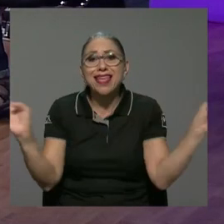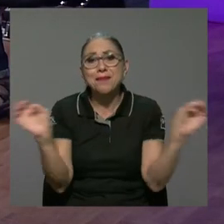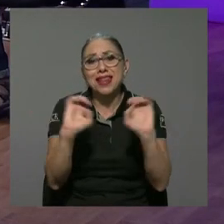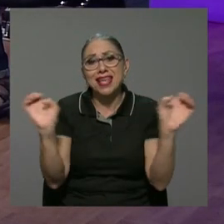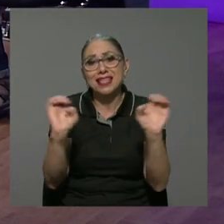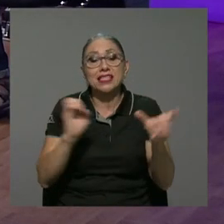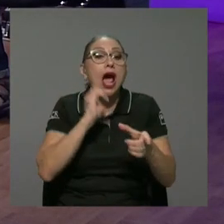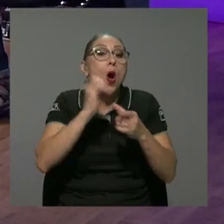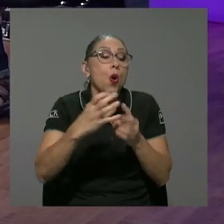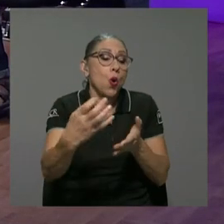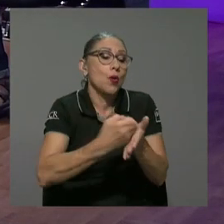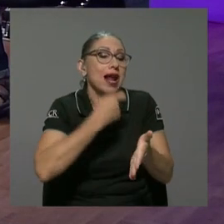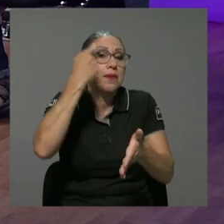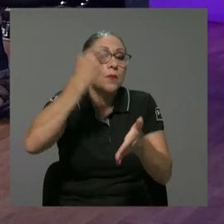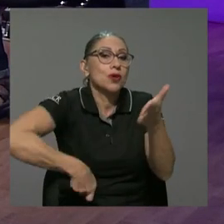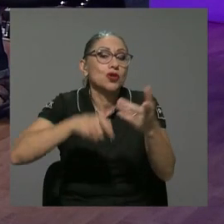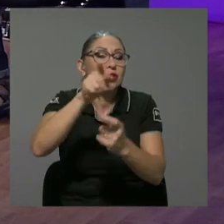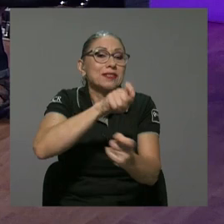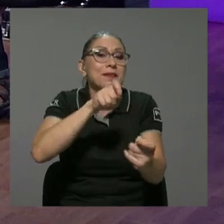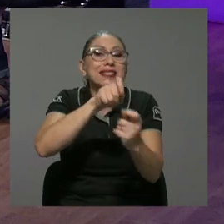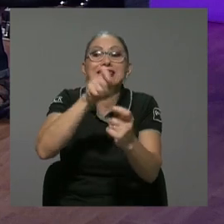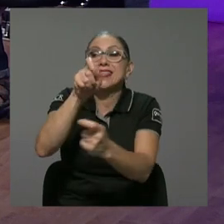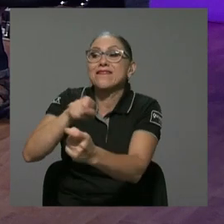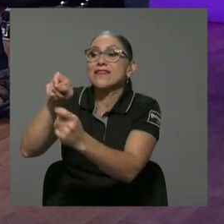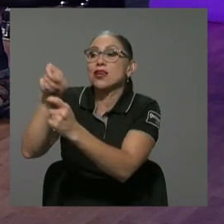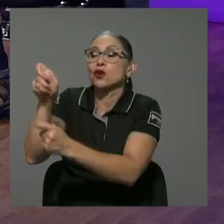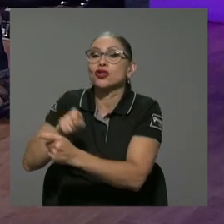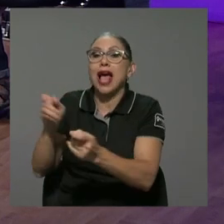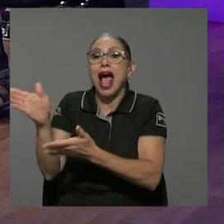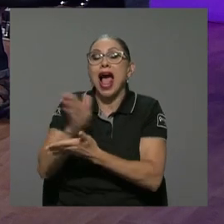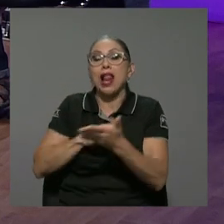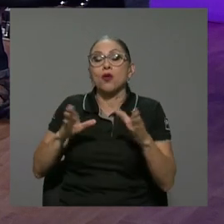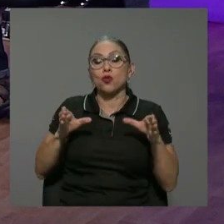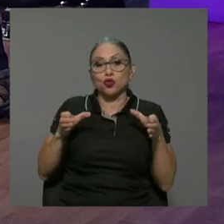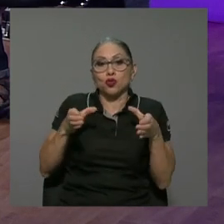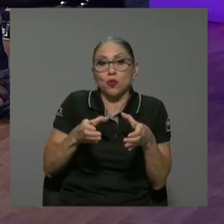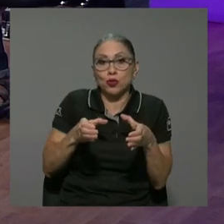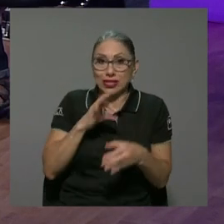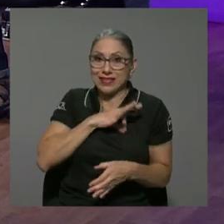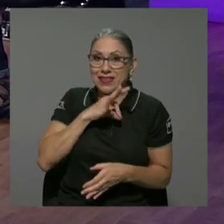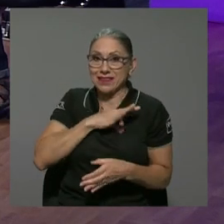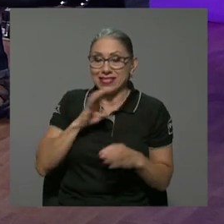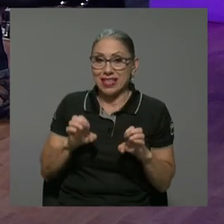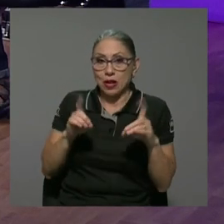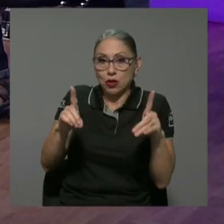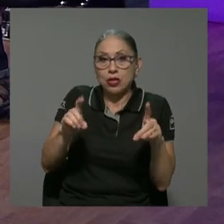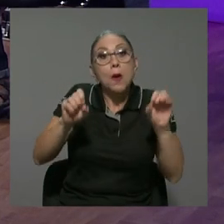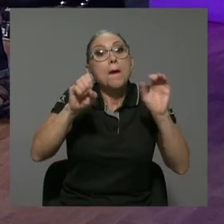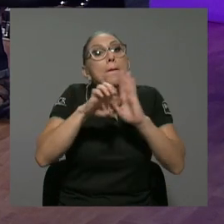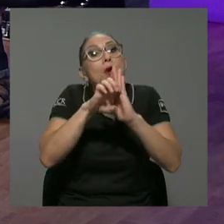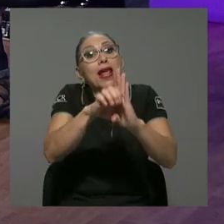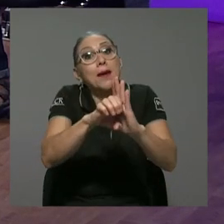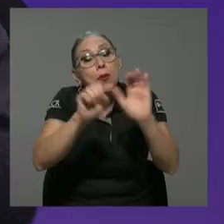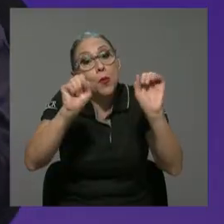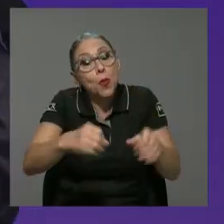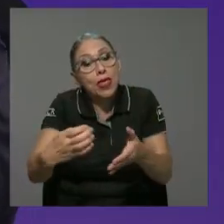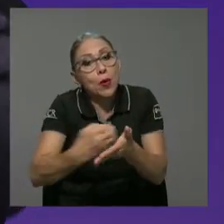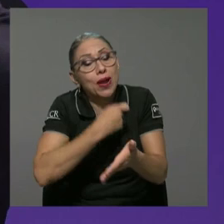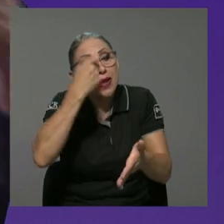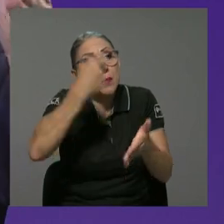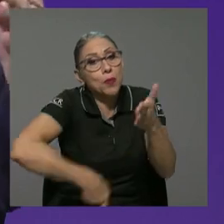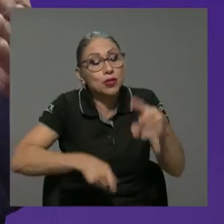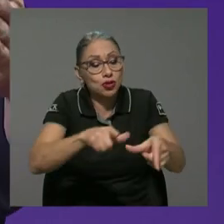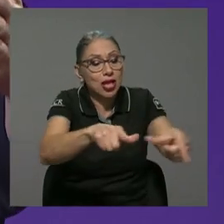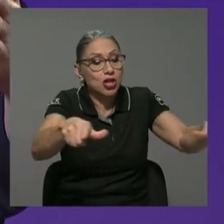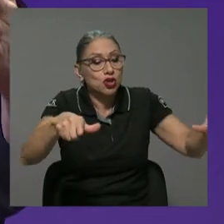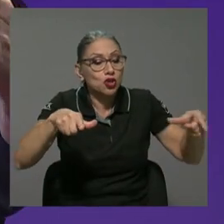los sectores, digamos, que más se benefician de la educación. Por ejemplo, podrían haber impuestos a zonas francas, por ejemplo, impuestos